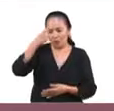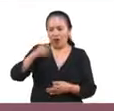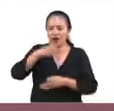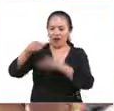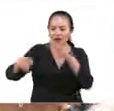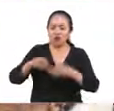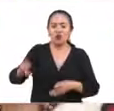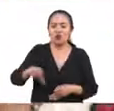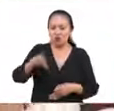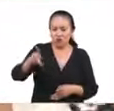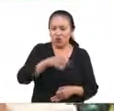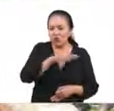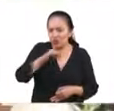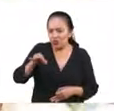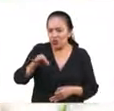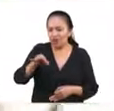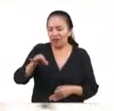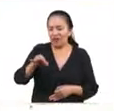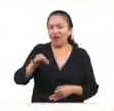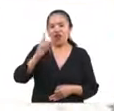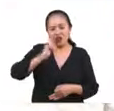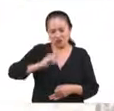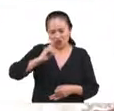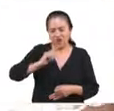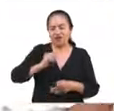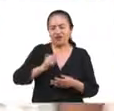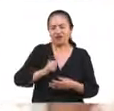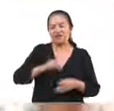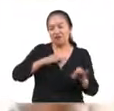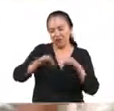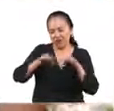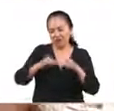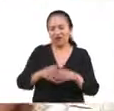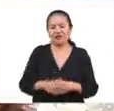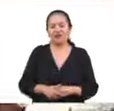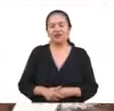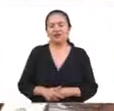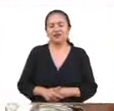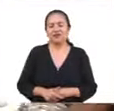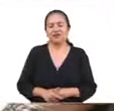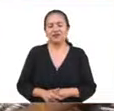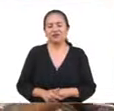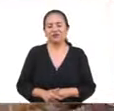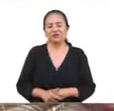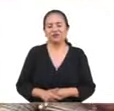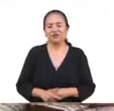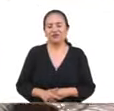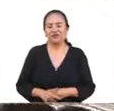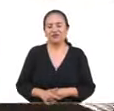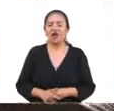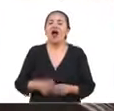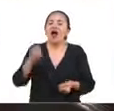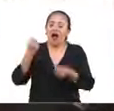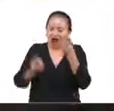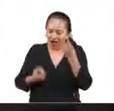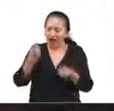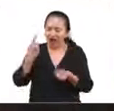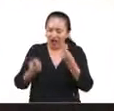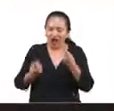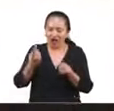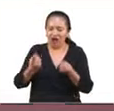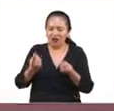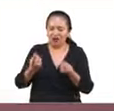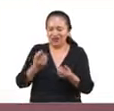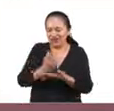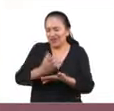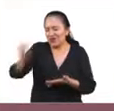comunitario. Algunos desafíos son, debido a la ubicación territorial de algunas parcelas, no cuentan con